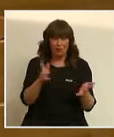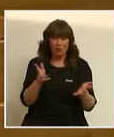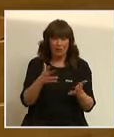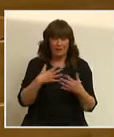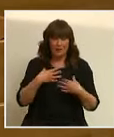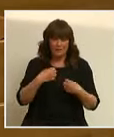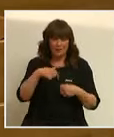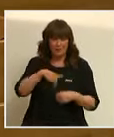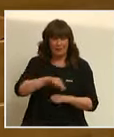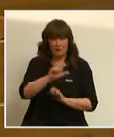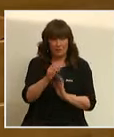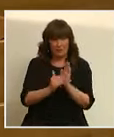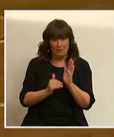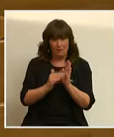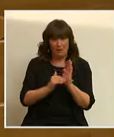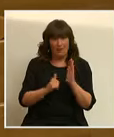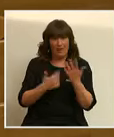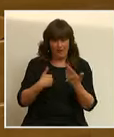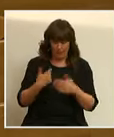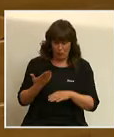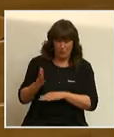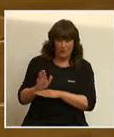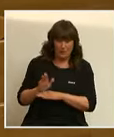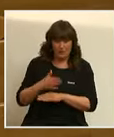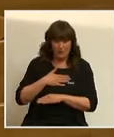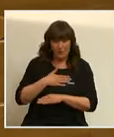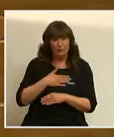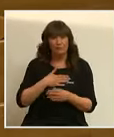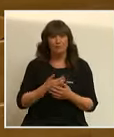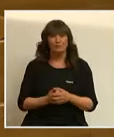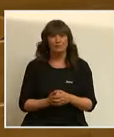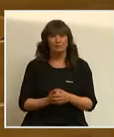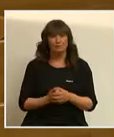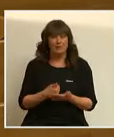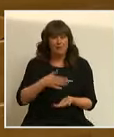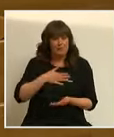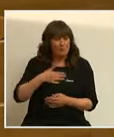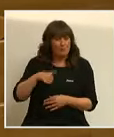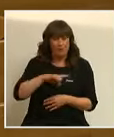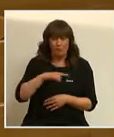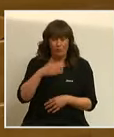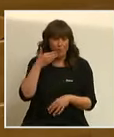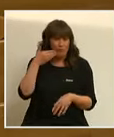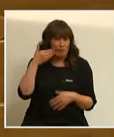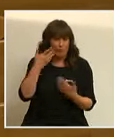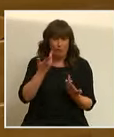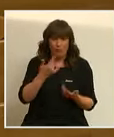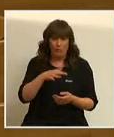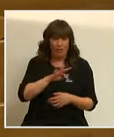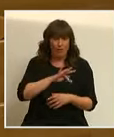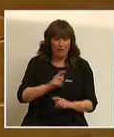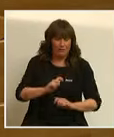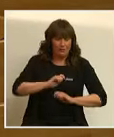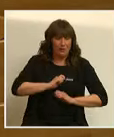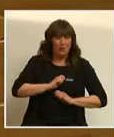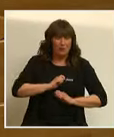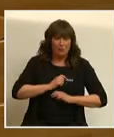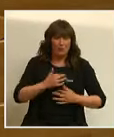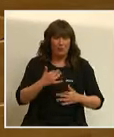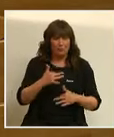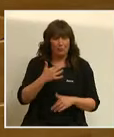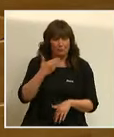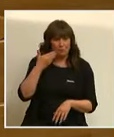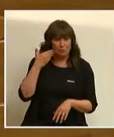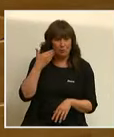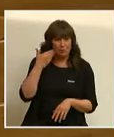Sanitarias de la Comunidad Valenciana al que represento. Es para nosotros un honor haber recibido esta distinción y